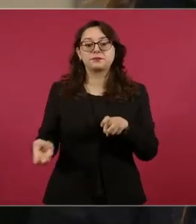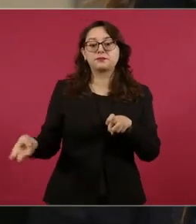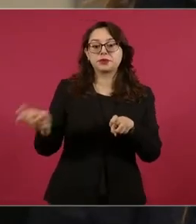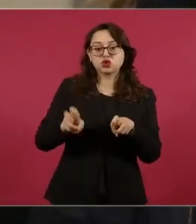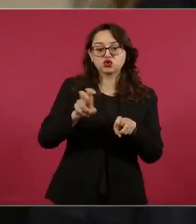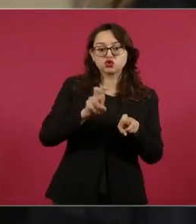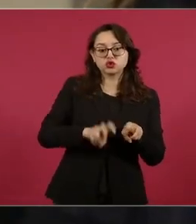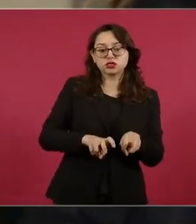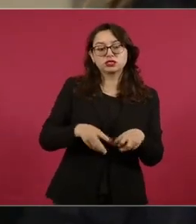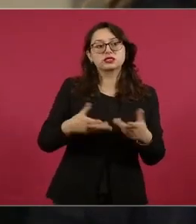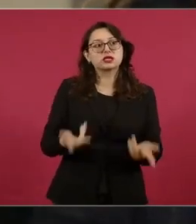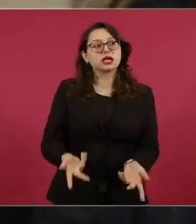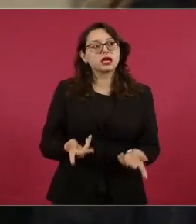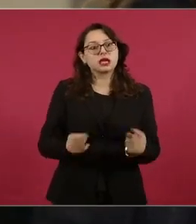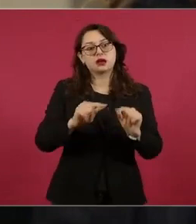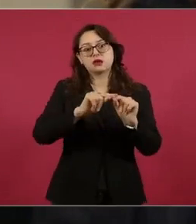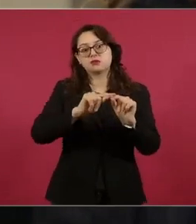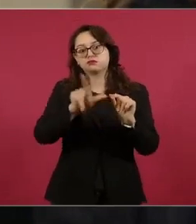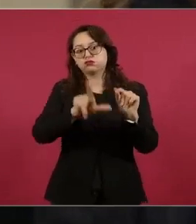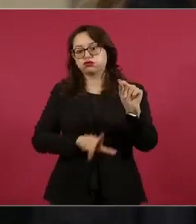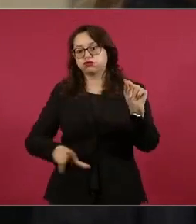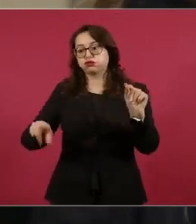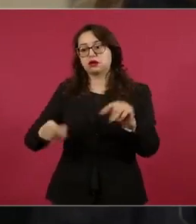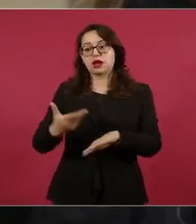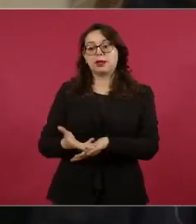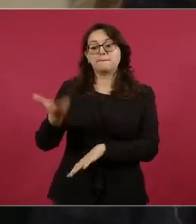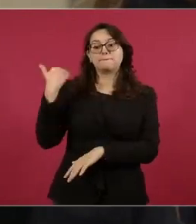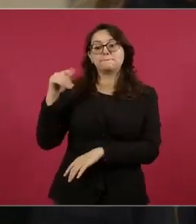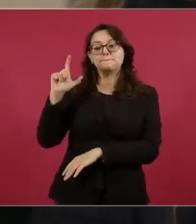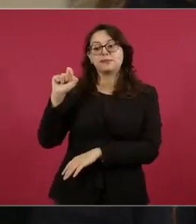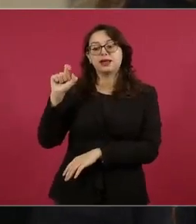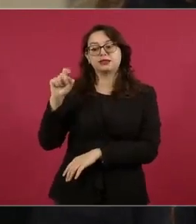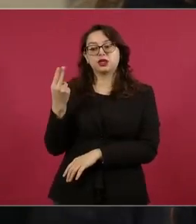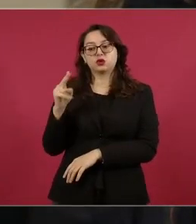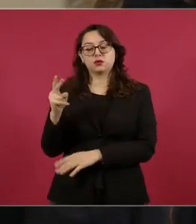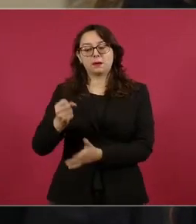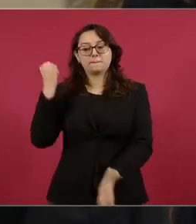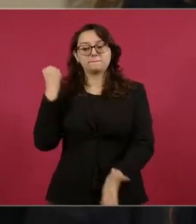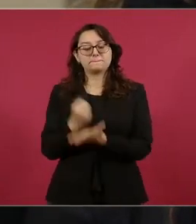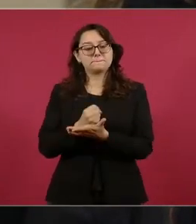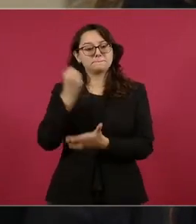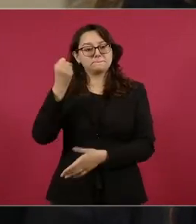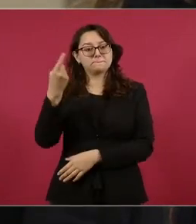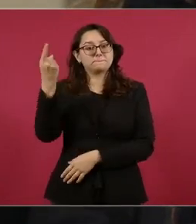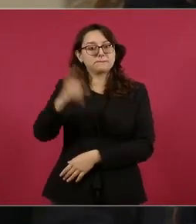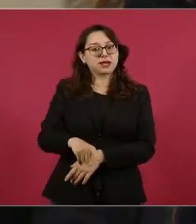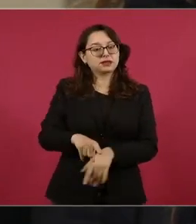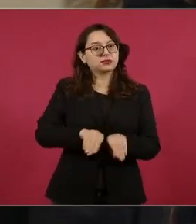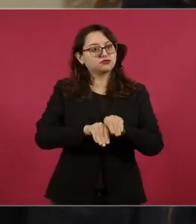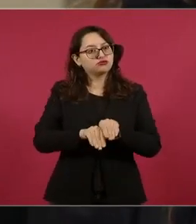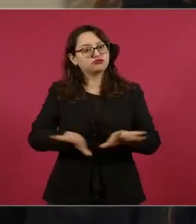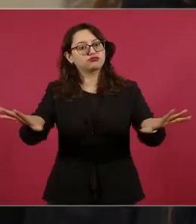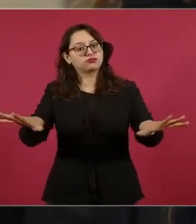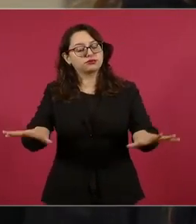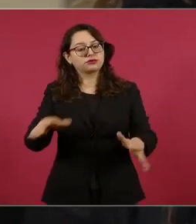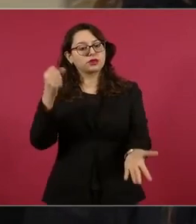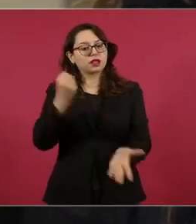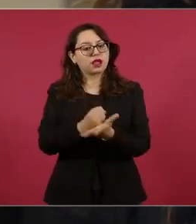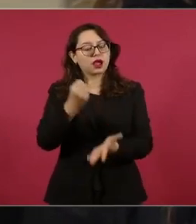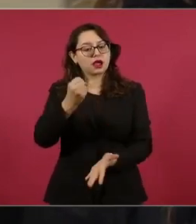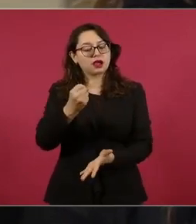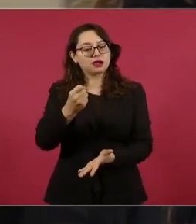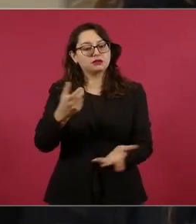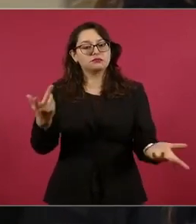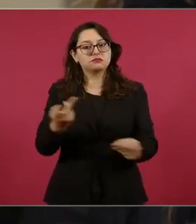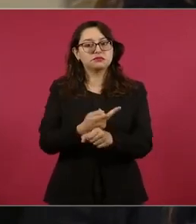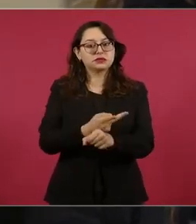resto del país luego del decreto del 20 de noviembre ha sabido algo de las concesionarios y en dado caso